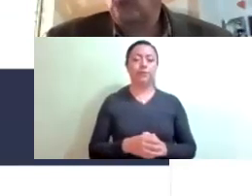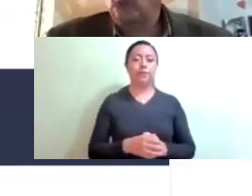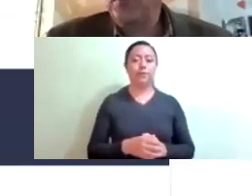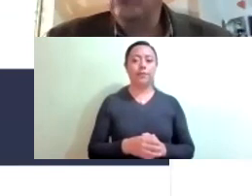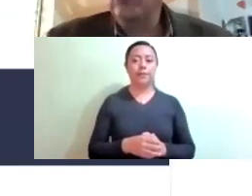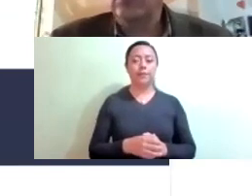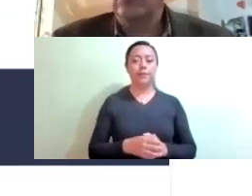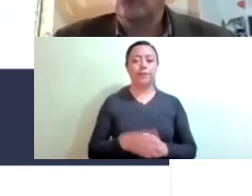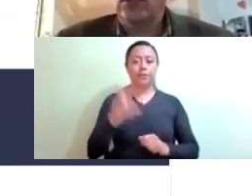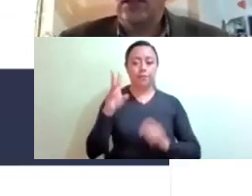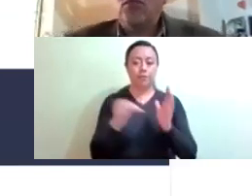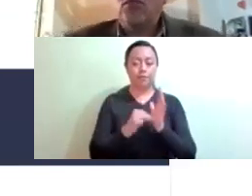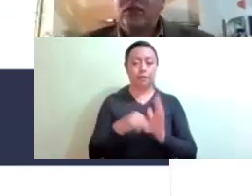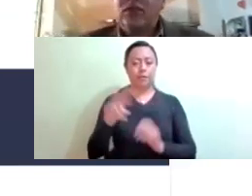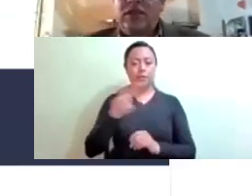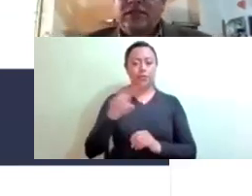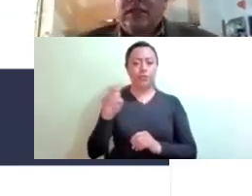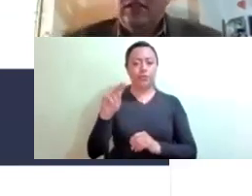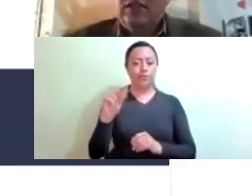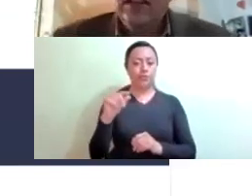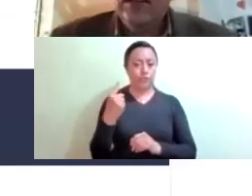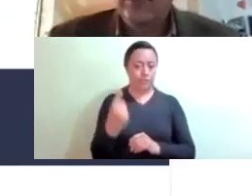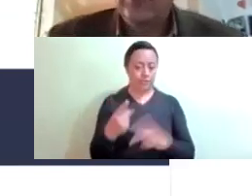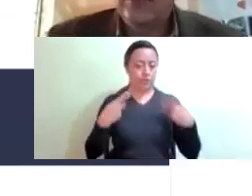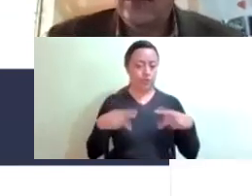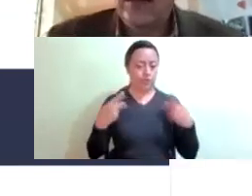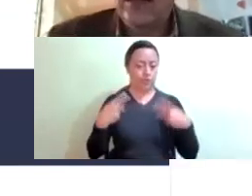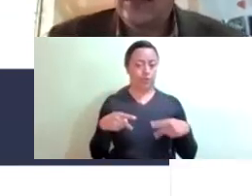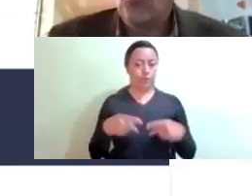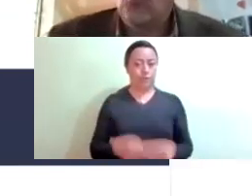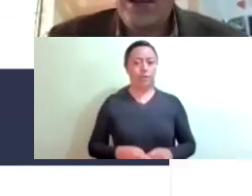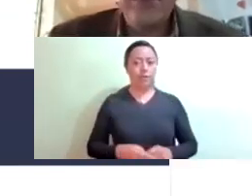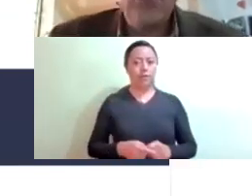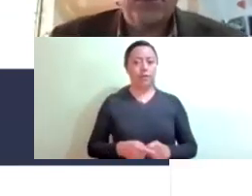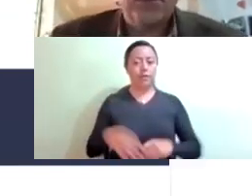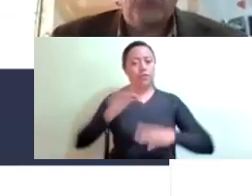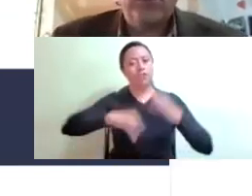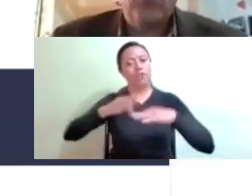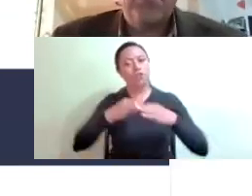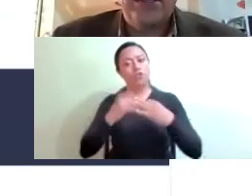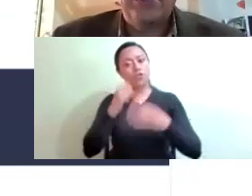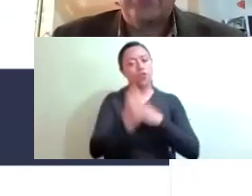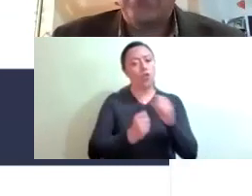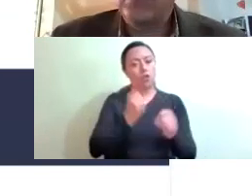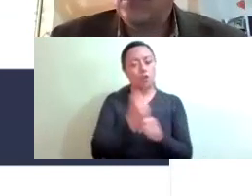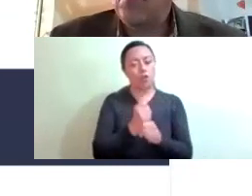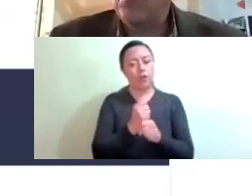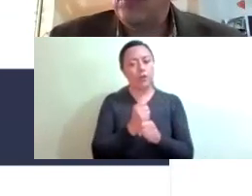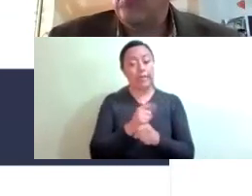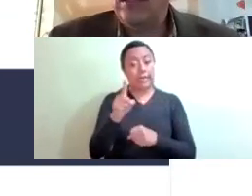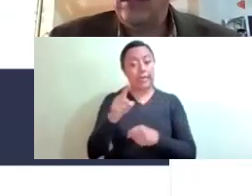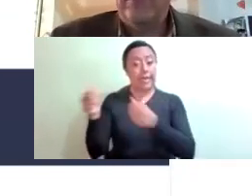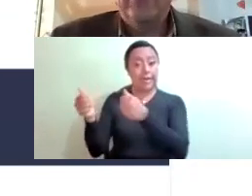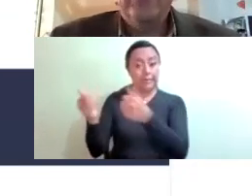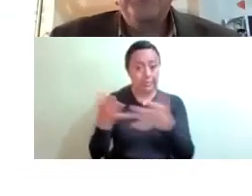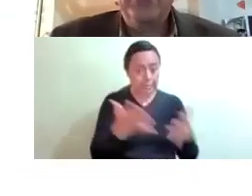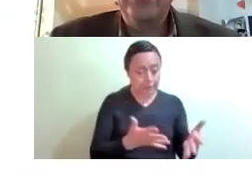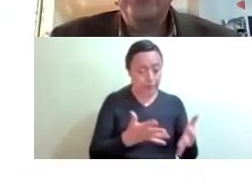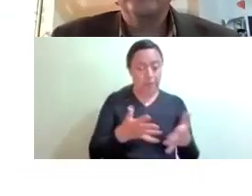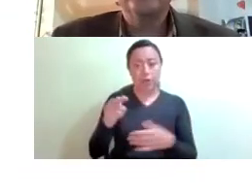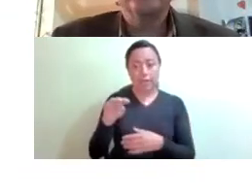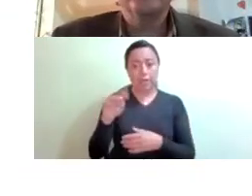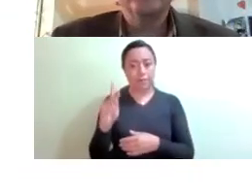es 2,281 personas en todo el año que fueron llevadas al Ministerio Público Local. Y